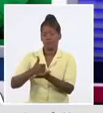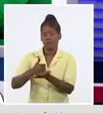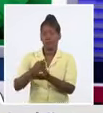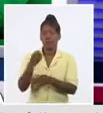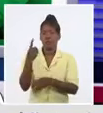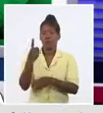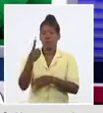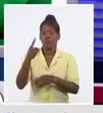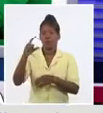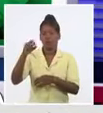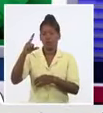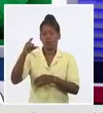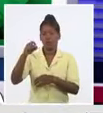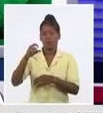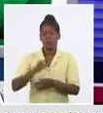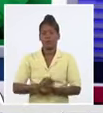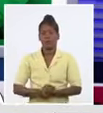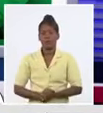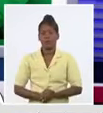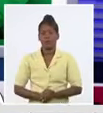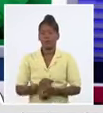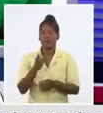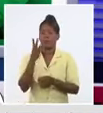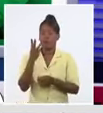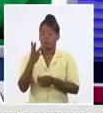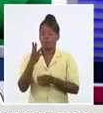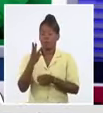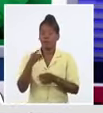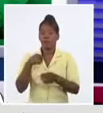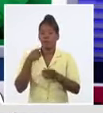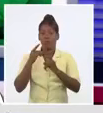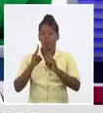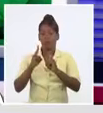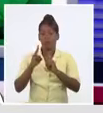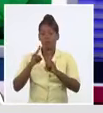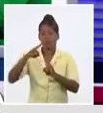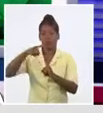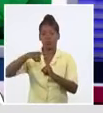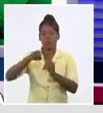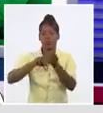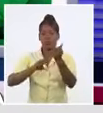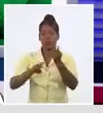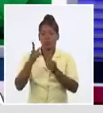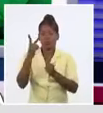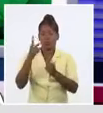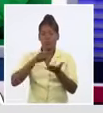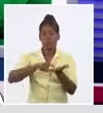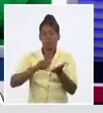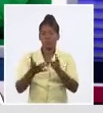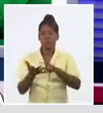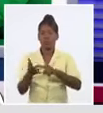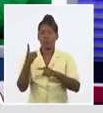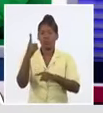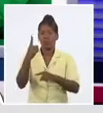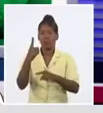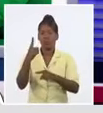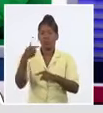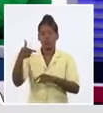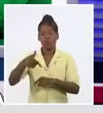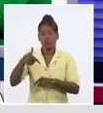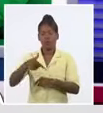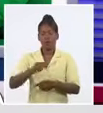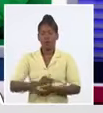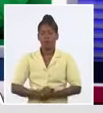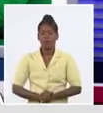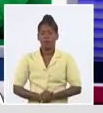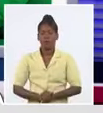Cacocún. Los 3 fallecidos de Las Tunas, 2 de Puerto Padre y 1 de Jobabo. 3